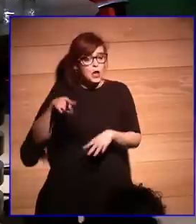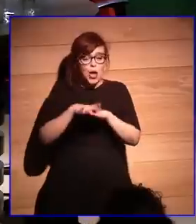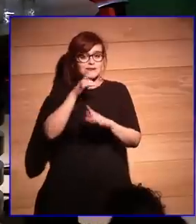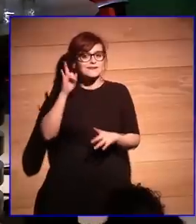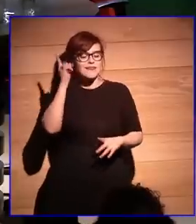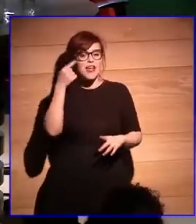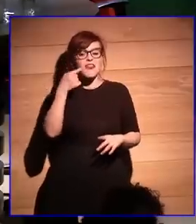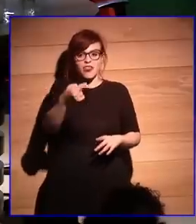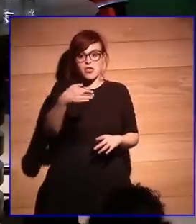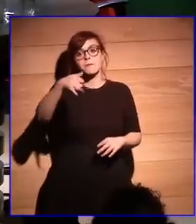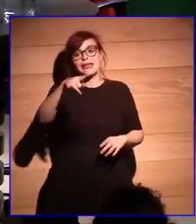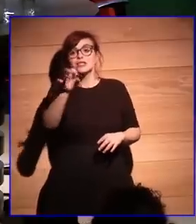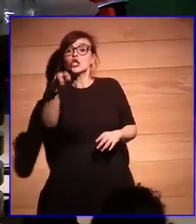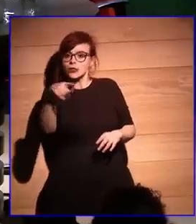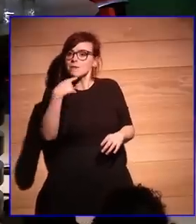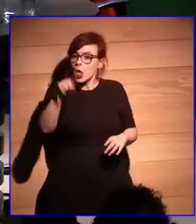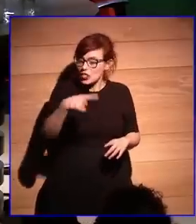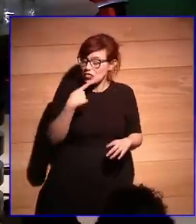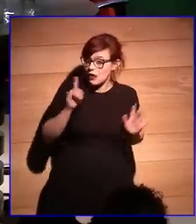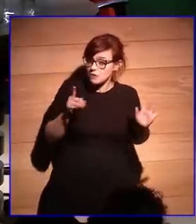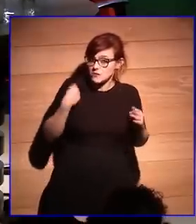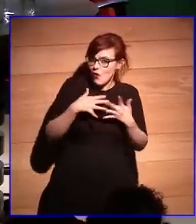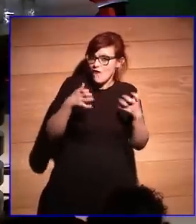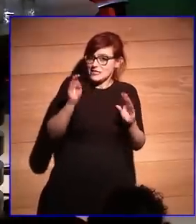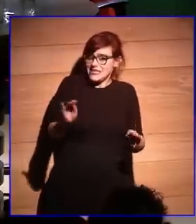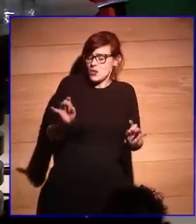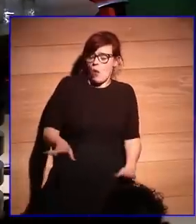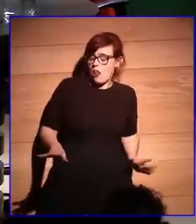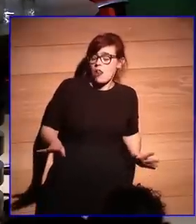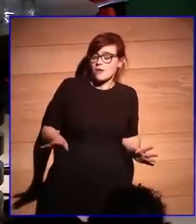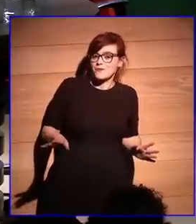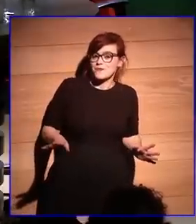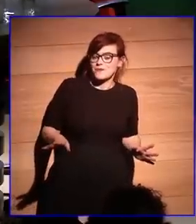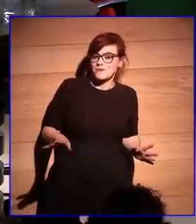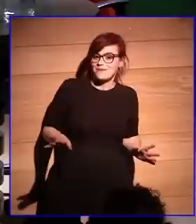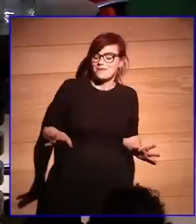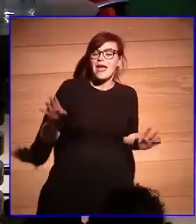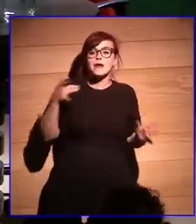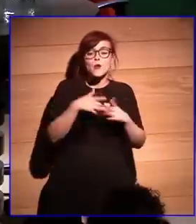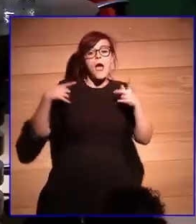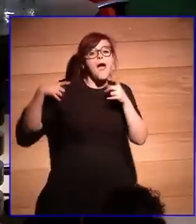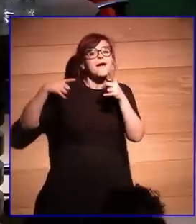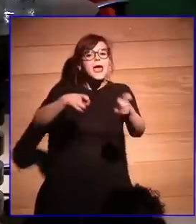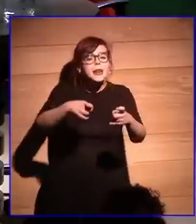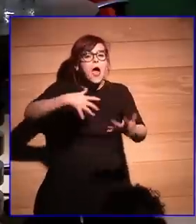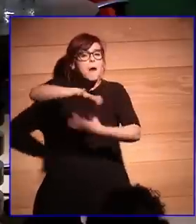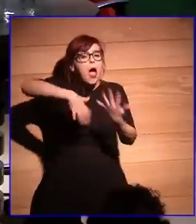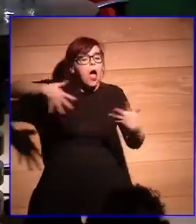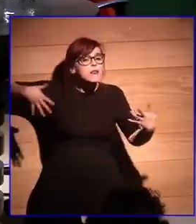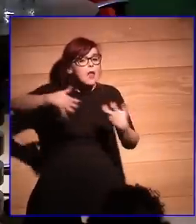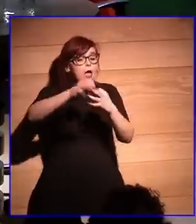Y entonces, Satán Dios, y Milton en El paraíso perdido de Milton. Dios, de sí mismo. Hay una guerra, hay una batalla, y el